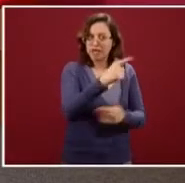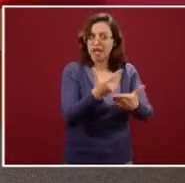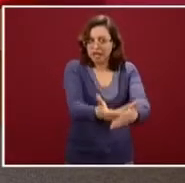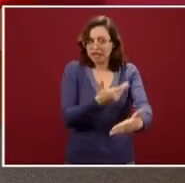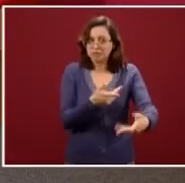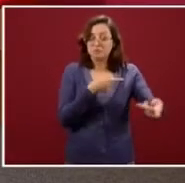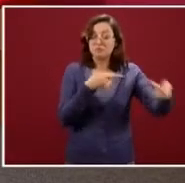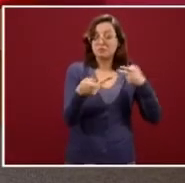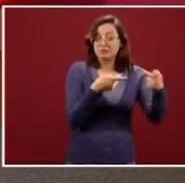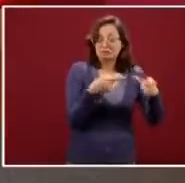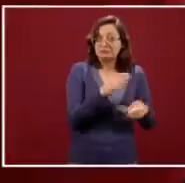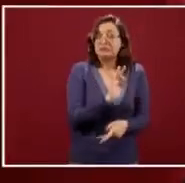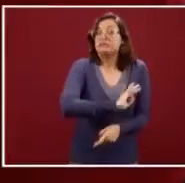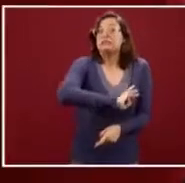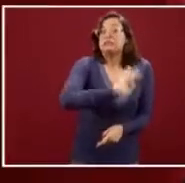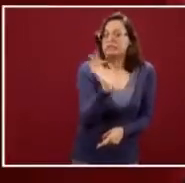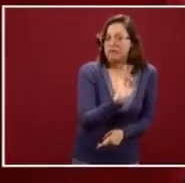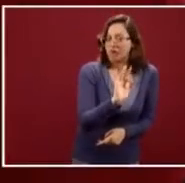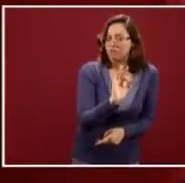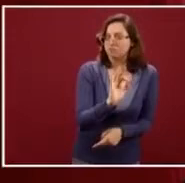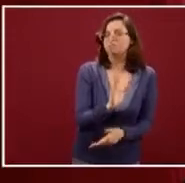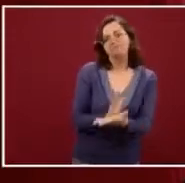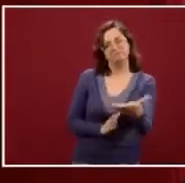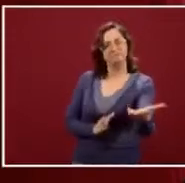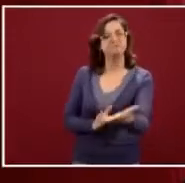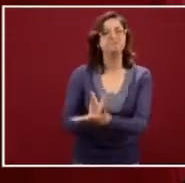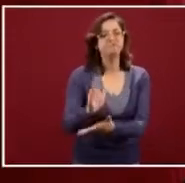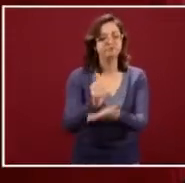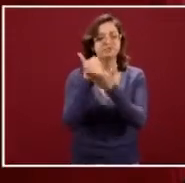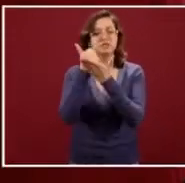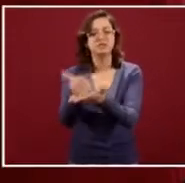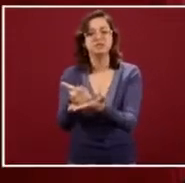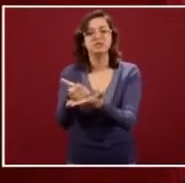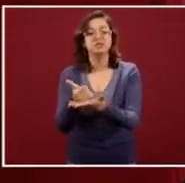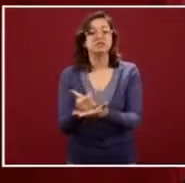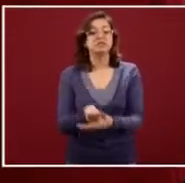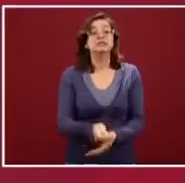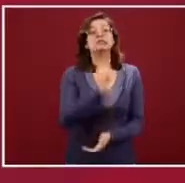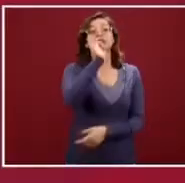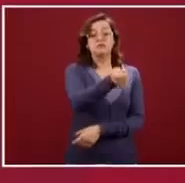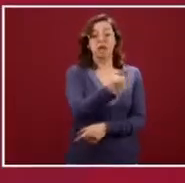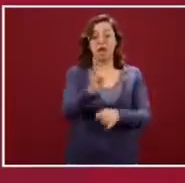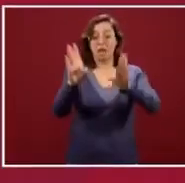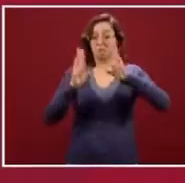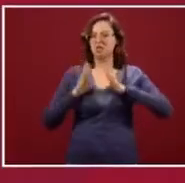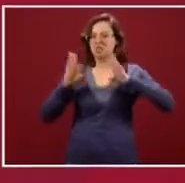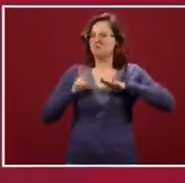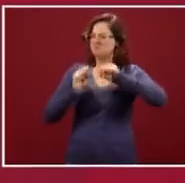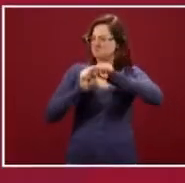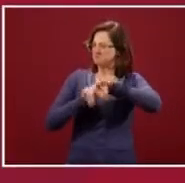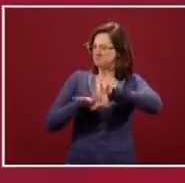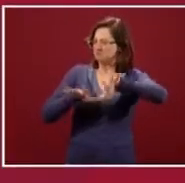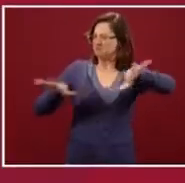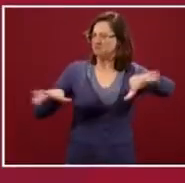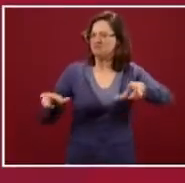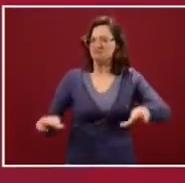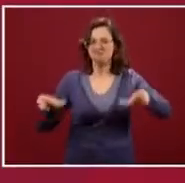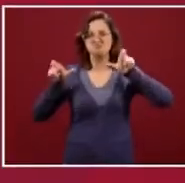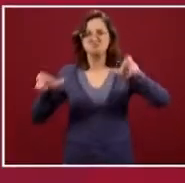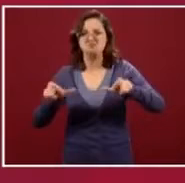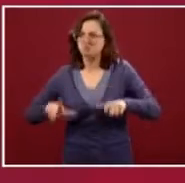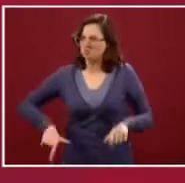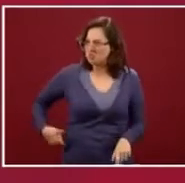de la contingencia. De ninguna manera quiere decir militarizar la respuesta, de ninguna manera quiere decir el uso de